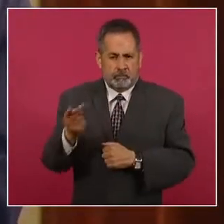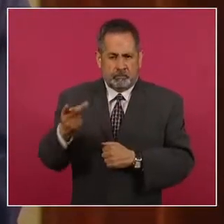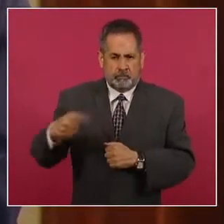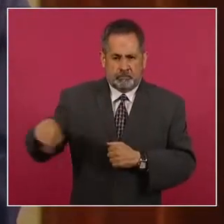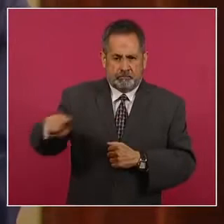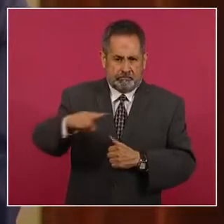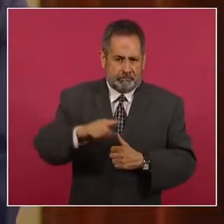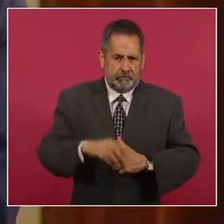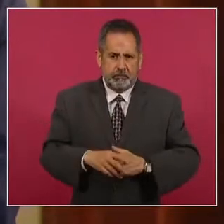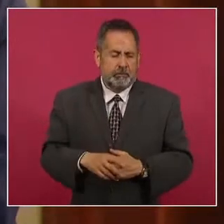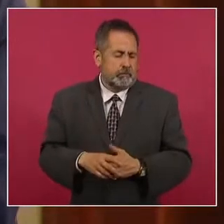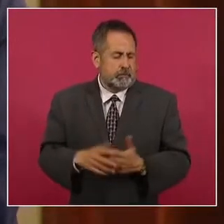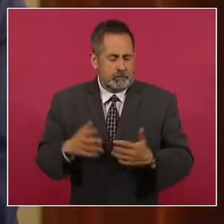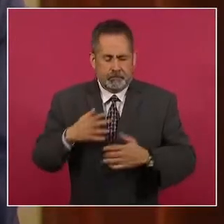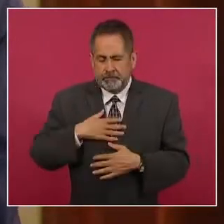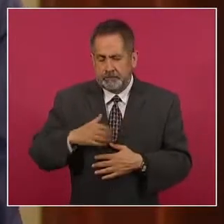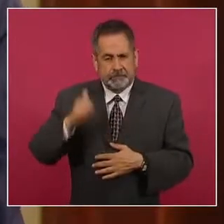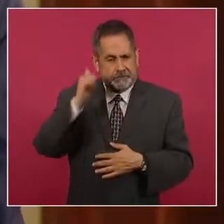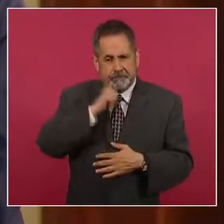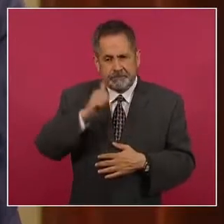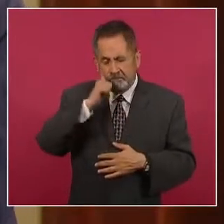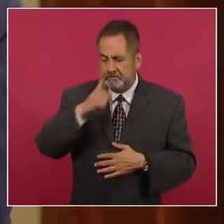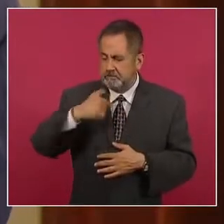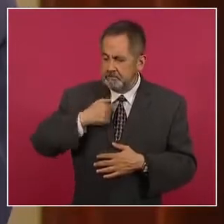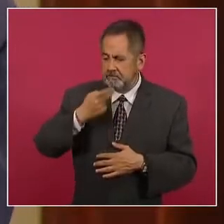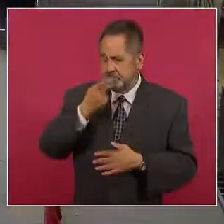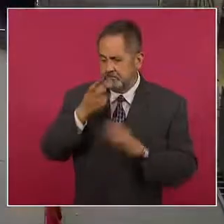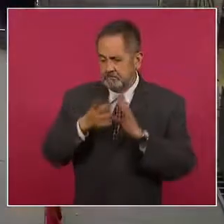Por eso siempre hablo de